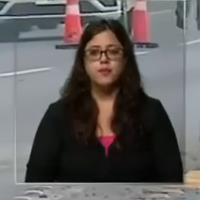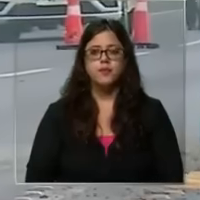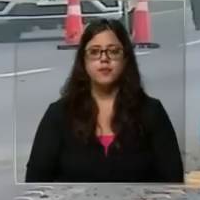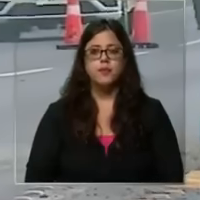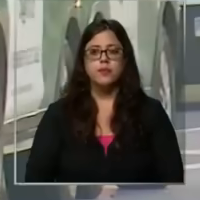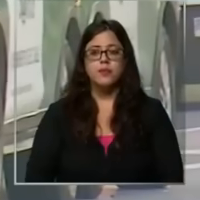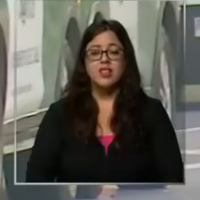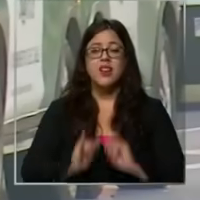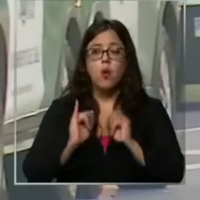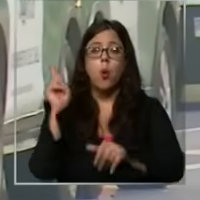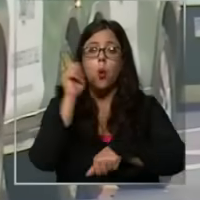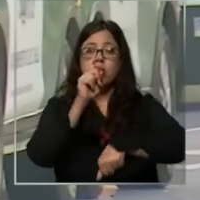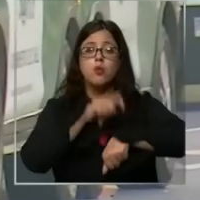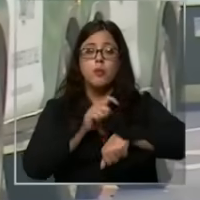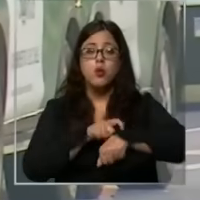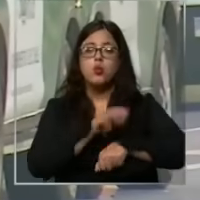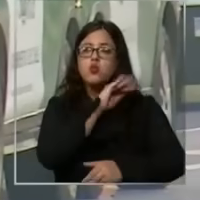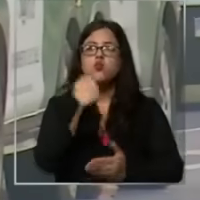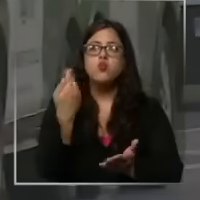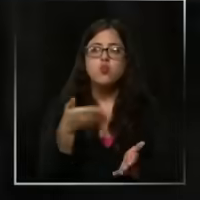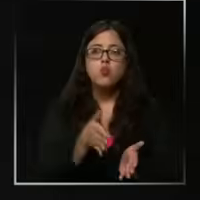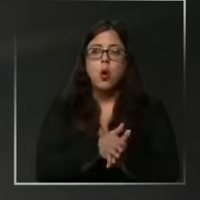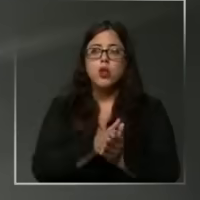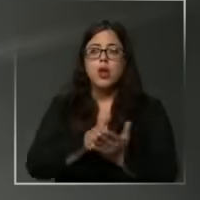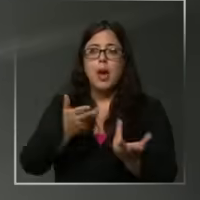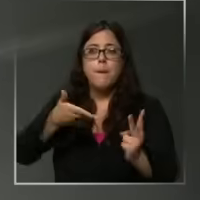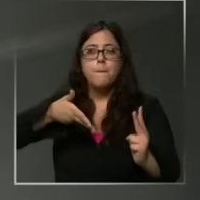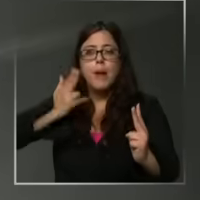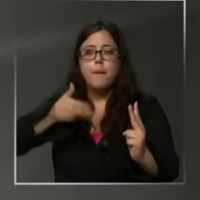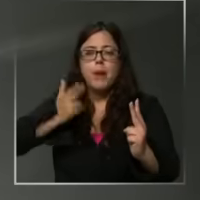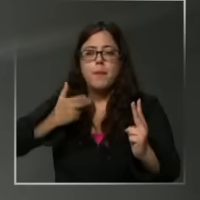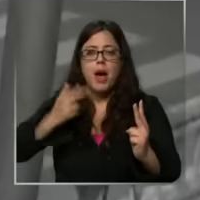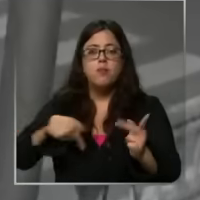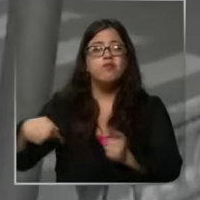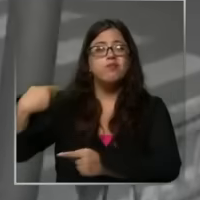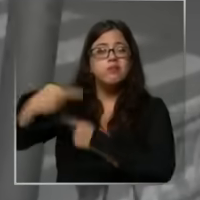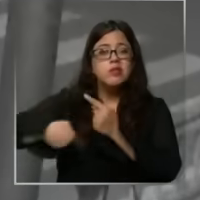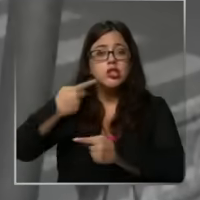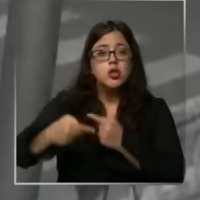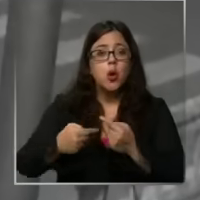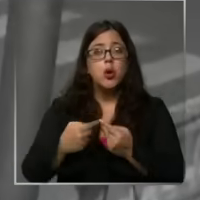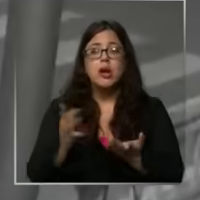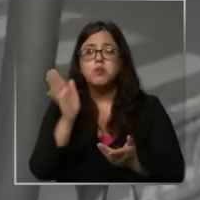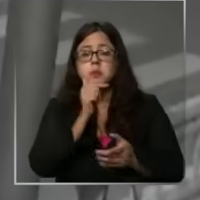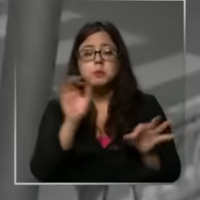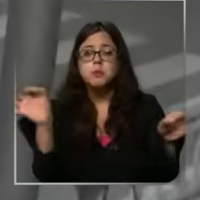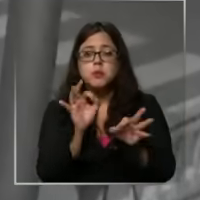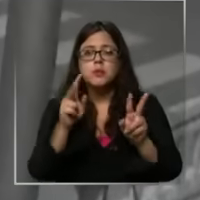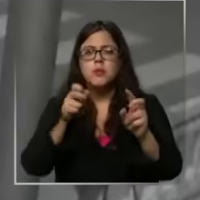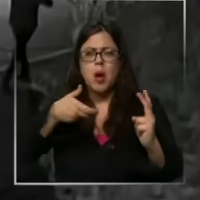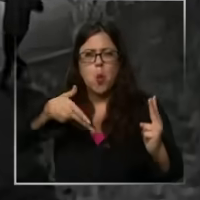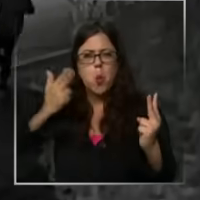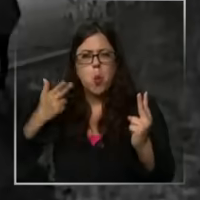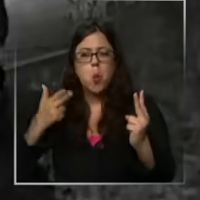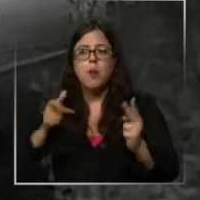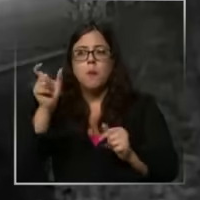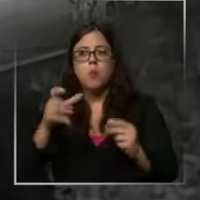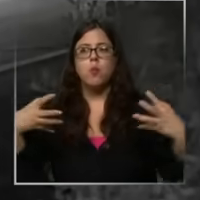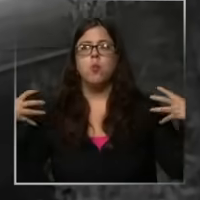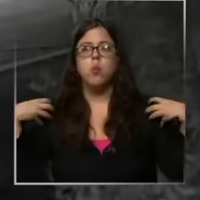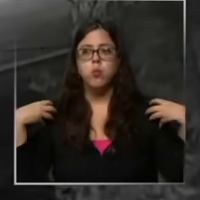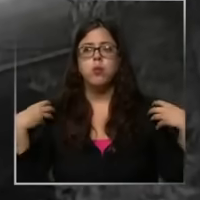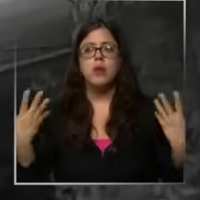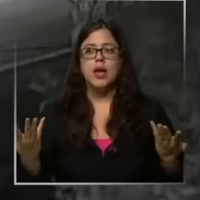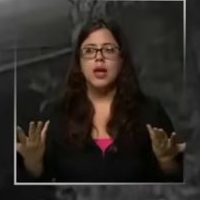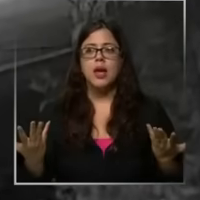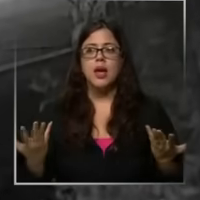Sí, en información de último minuto, un asesinato a disparos. Historia hasta ahora no contada sobre un acribillamiento donde su autor